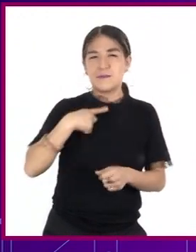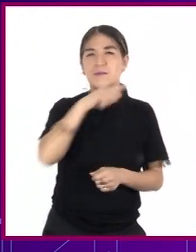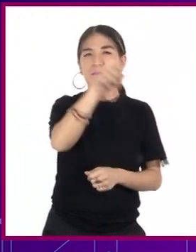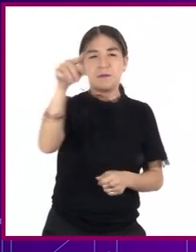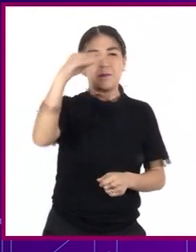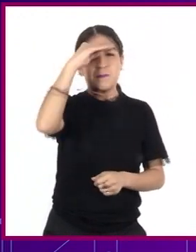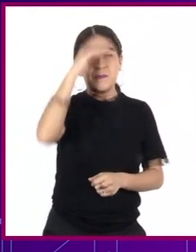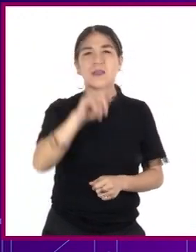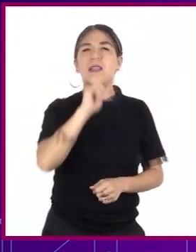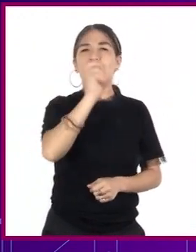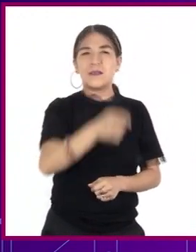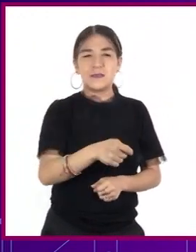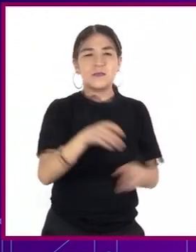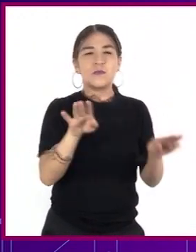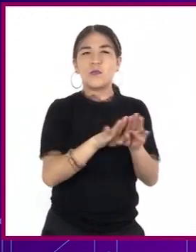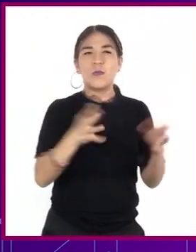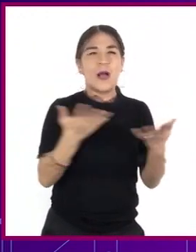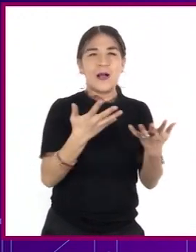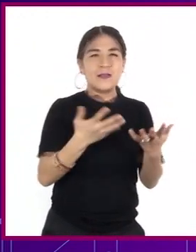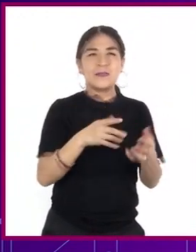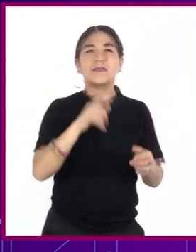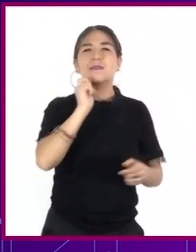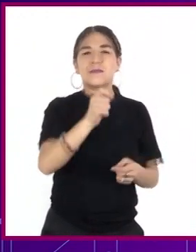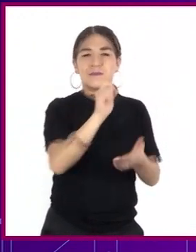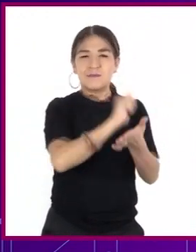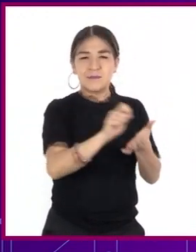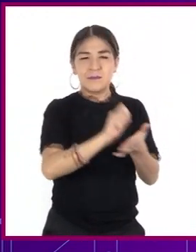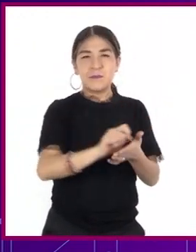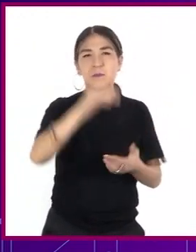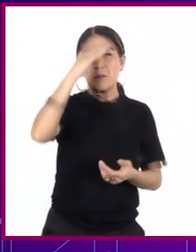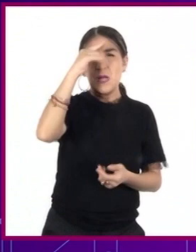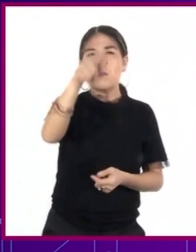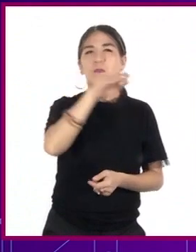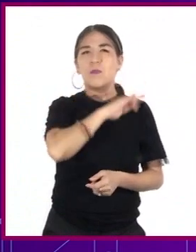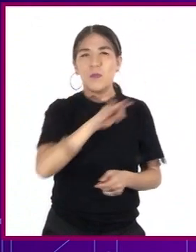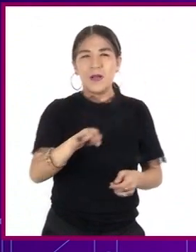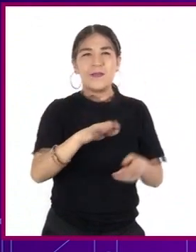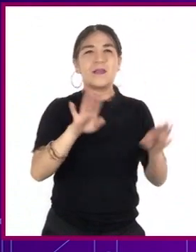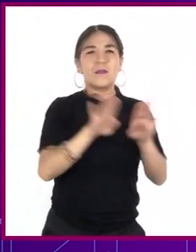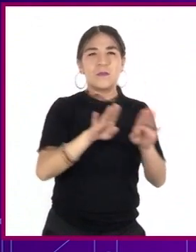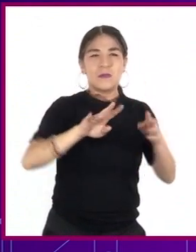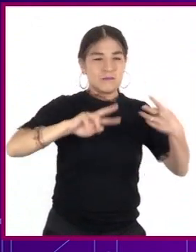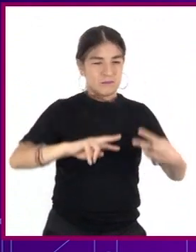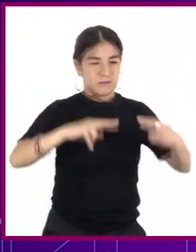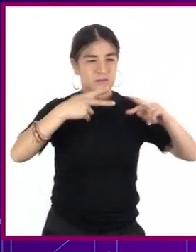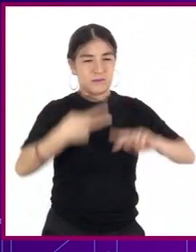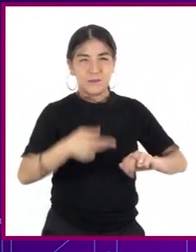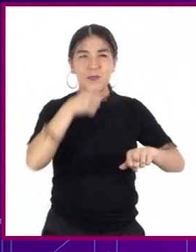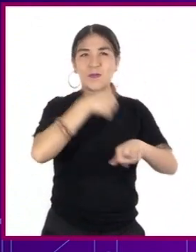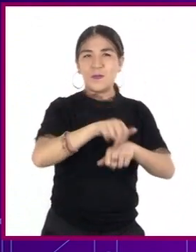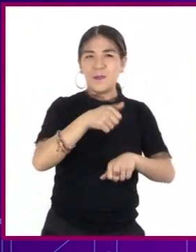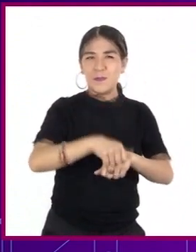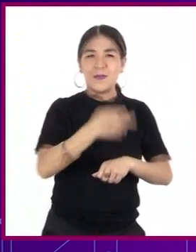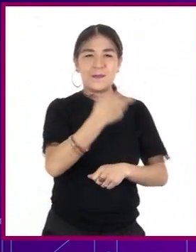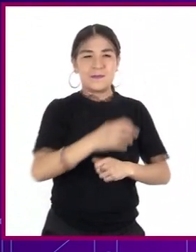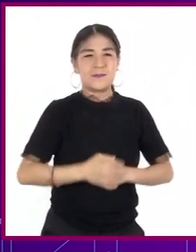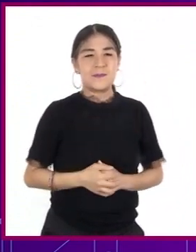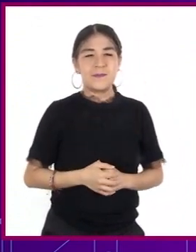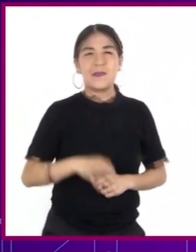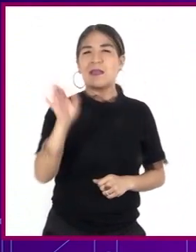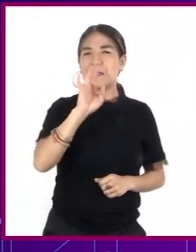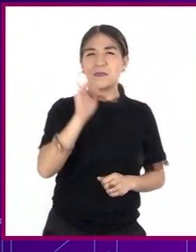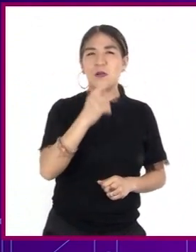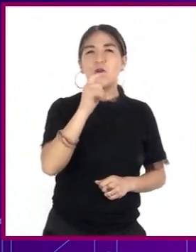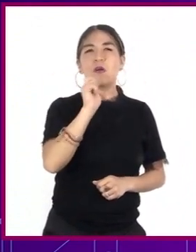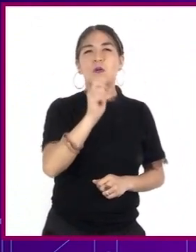en torno a una manera de cómo piensan que se pueden realizar estas conversiones. Si una